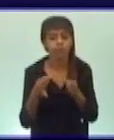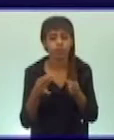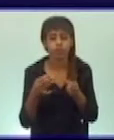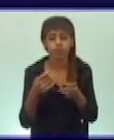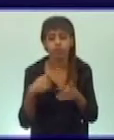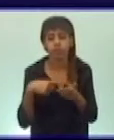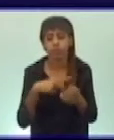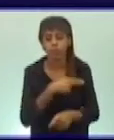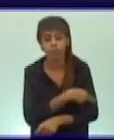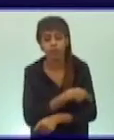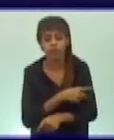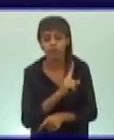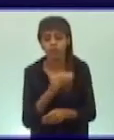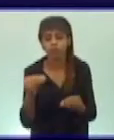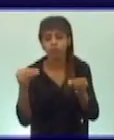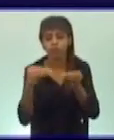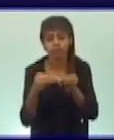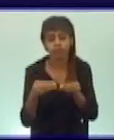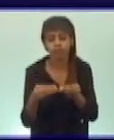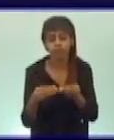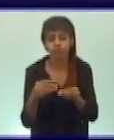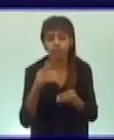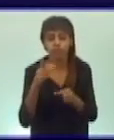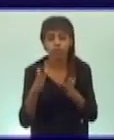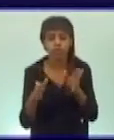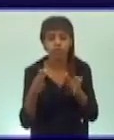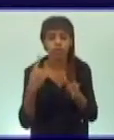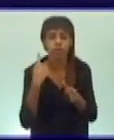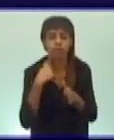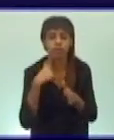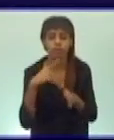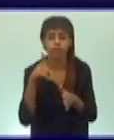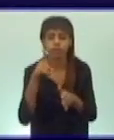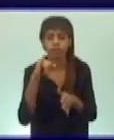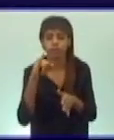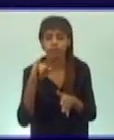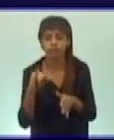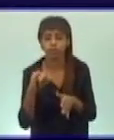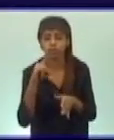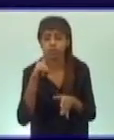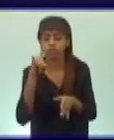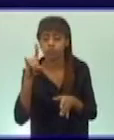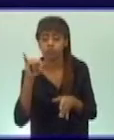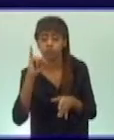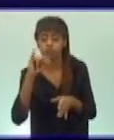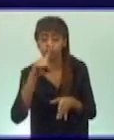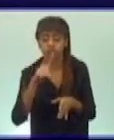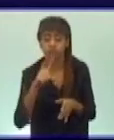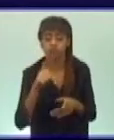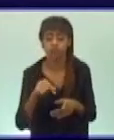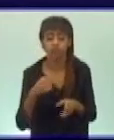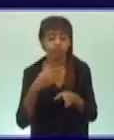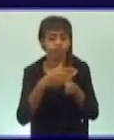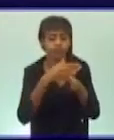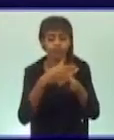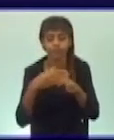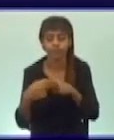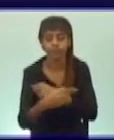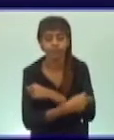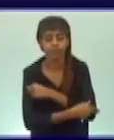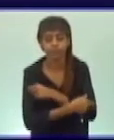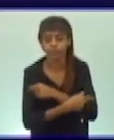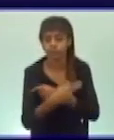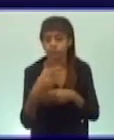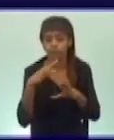desde 1961, lo que le permite establecer relaciones con países de diferentes partes del mundo.